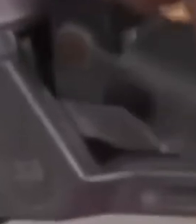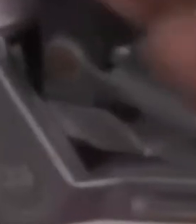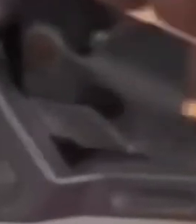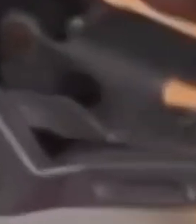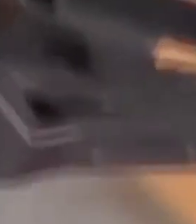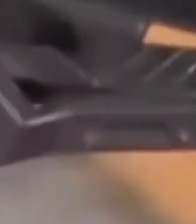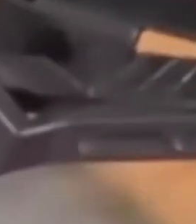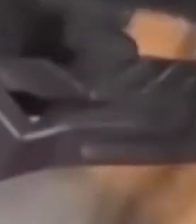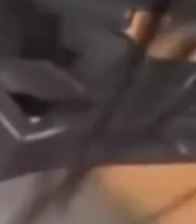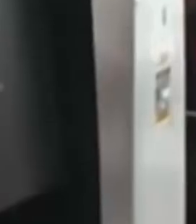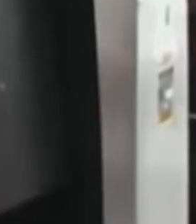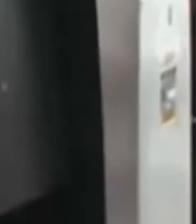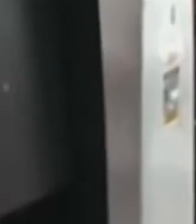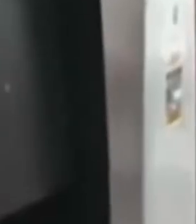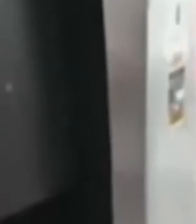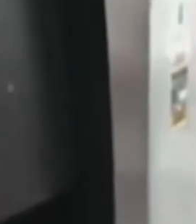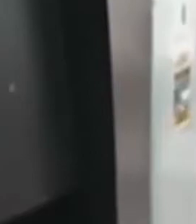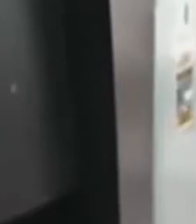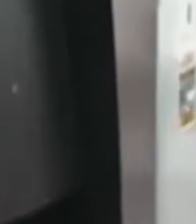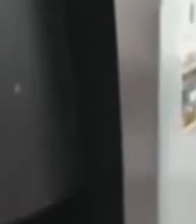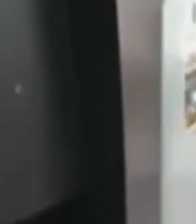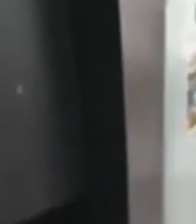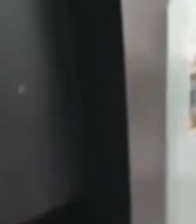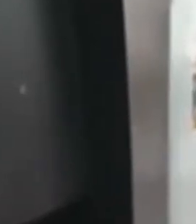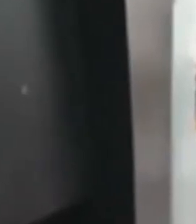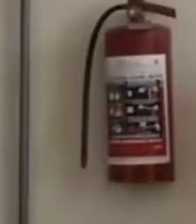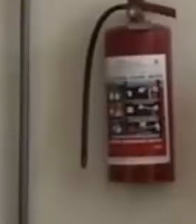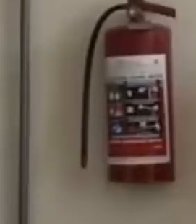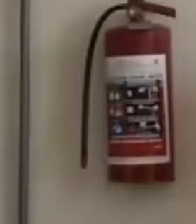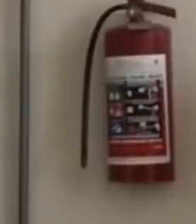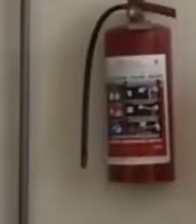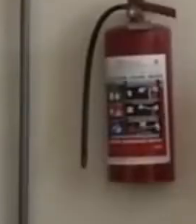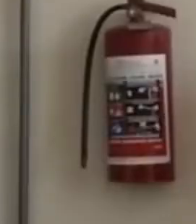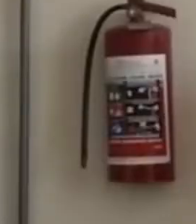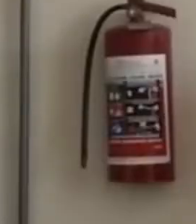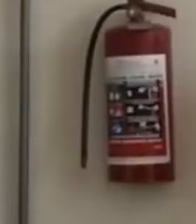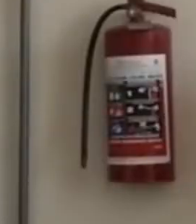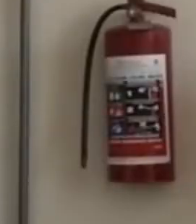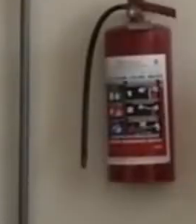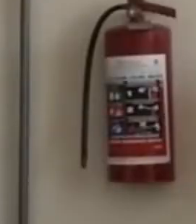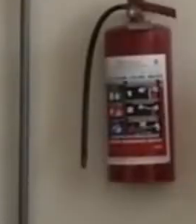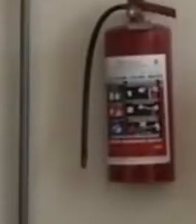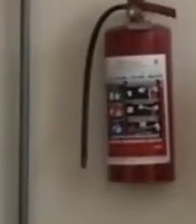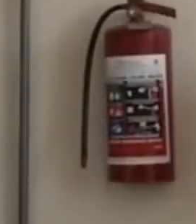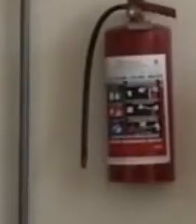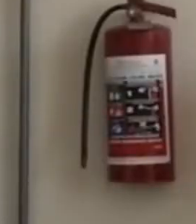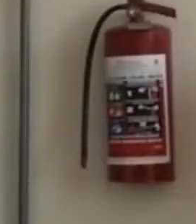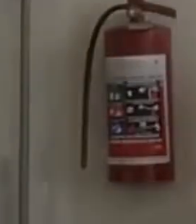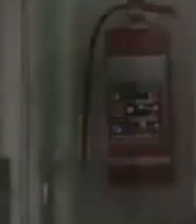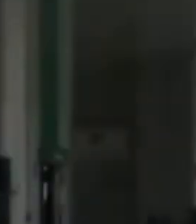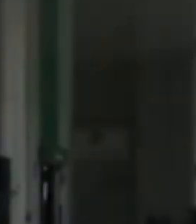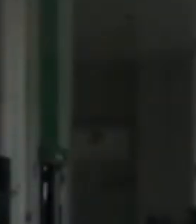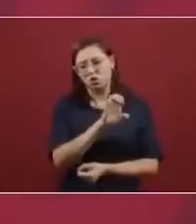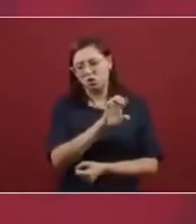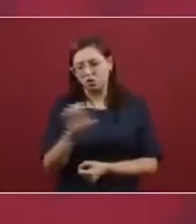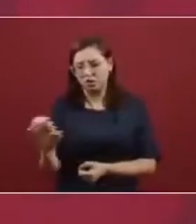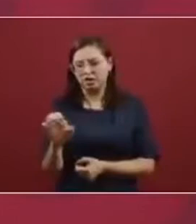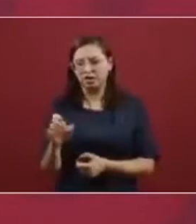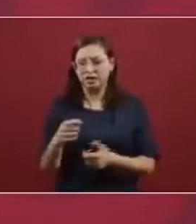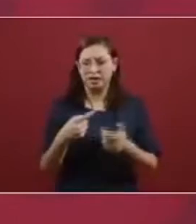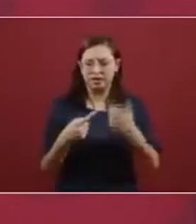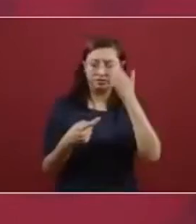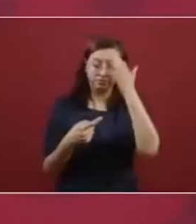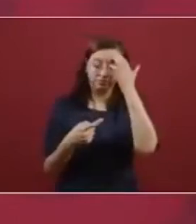ajustan a los precios, el gobierno federal pondrá despachadoras donde se ofrezcan precios razonables al consumidor. Respecto al precio del diésel, Rocío